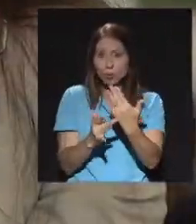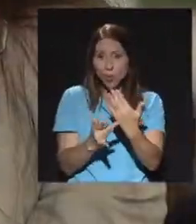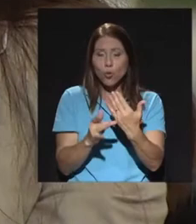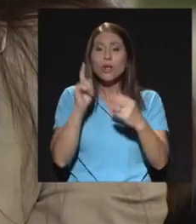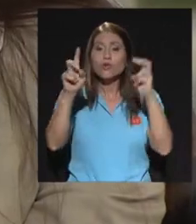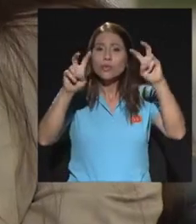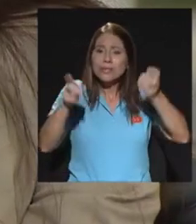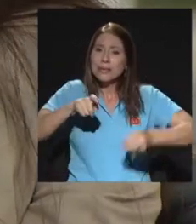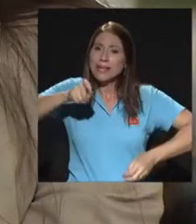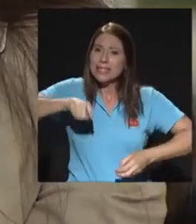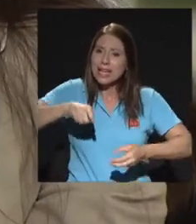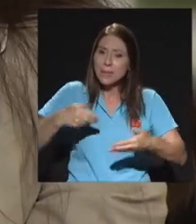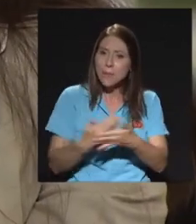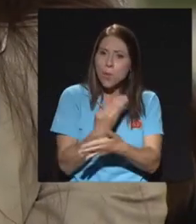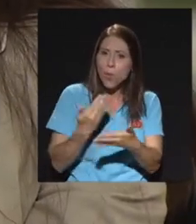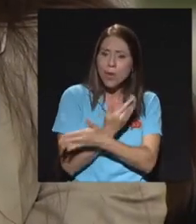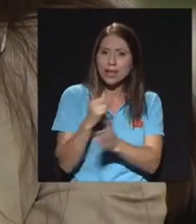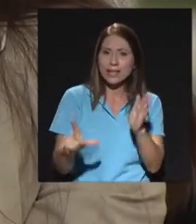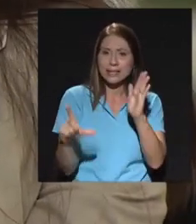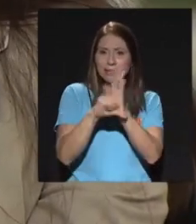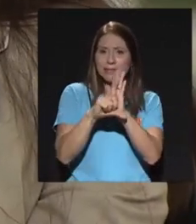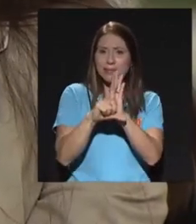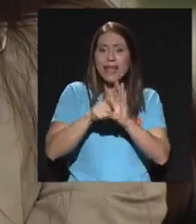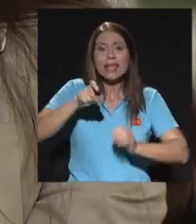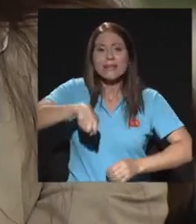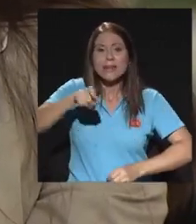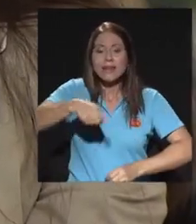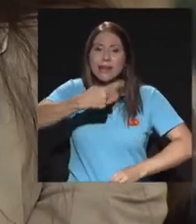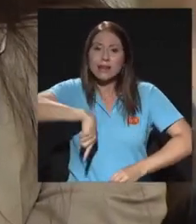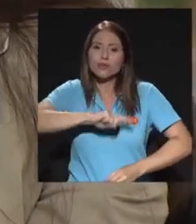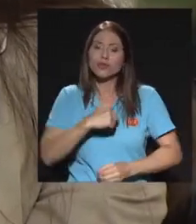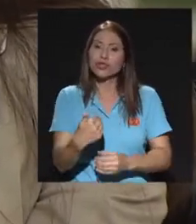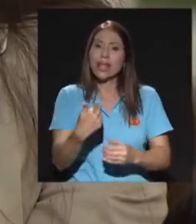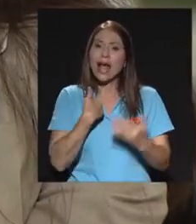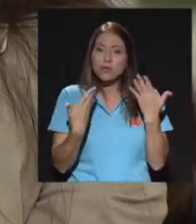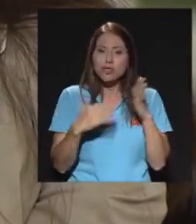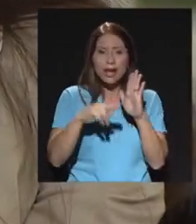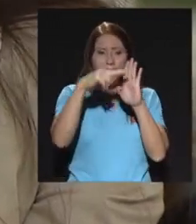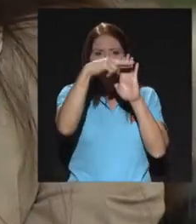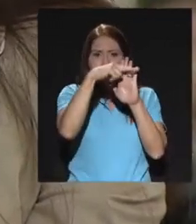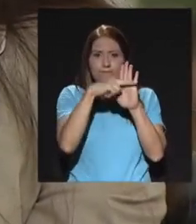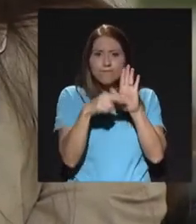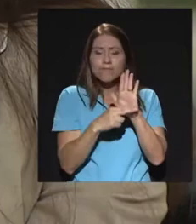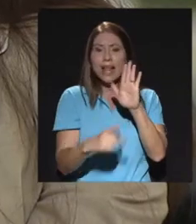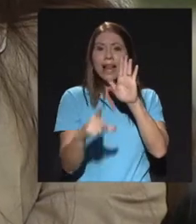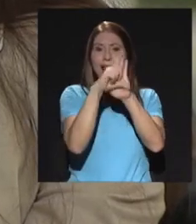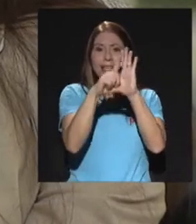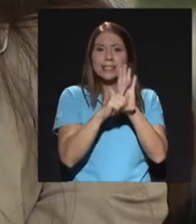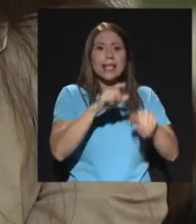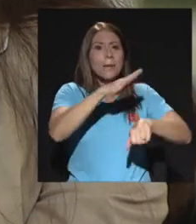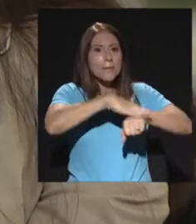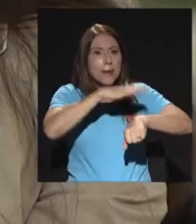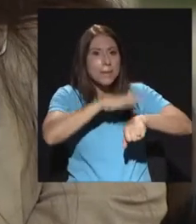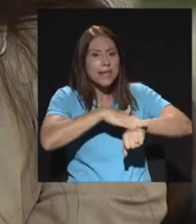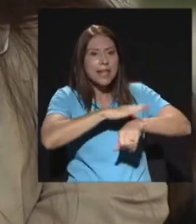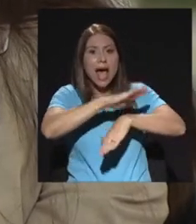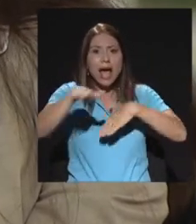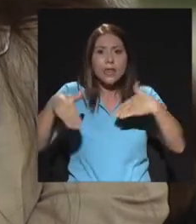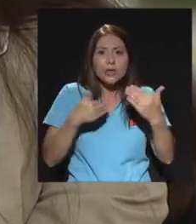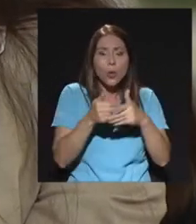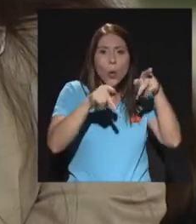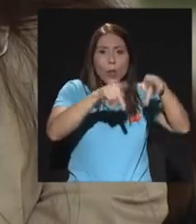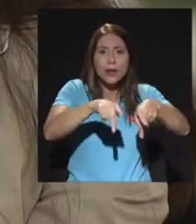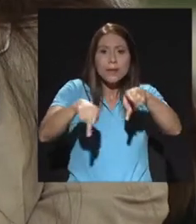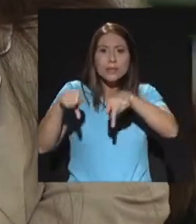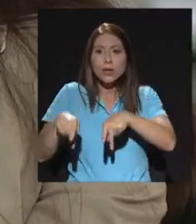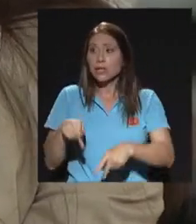que requiere modernizar la legislación, que requiere que contemos con un marco normativo que nos permita a todas y a todos, eso es